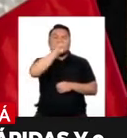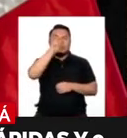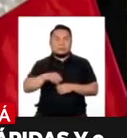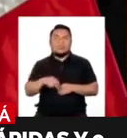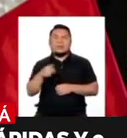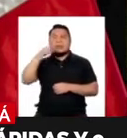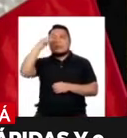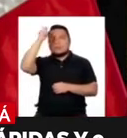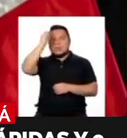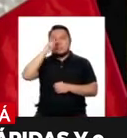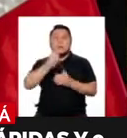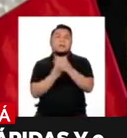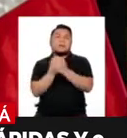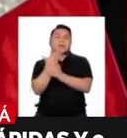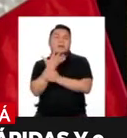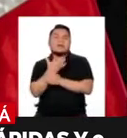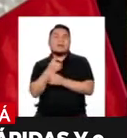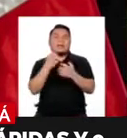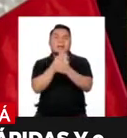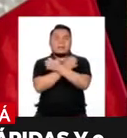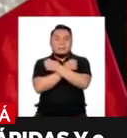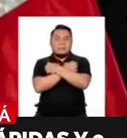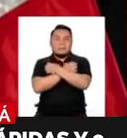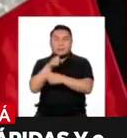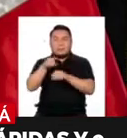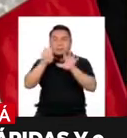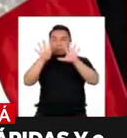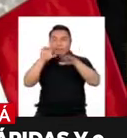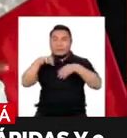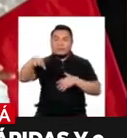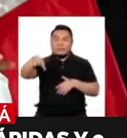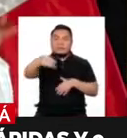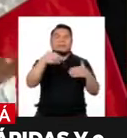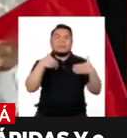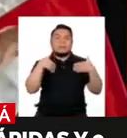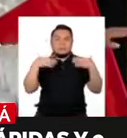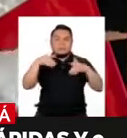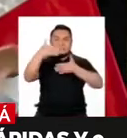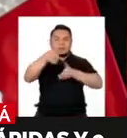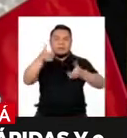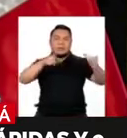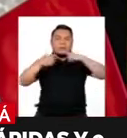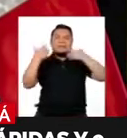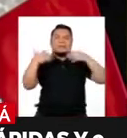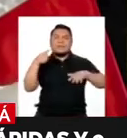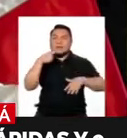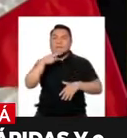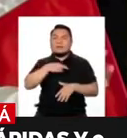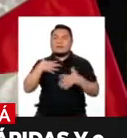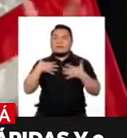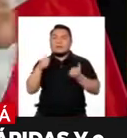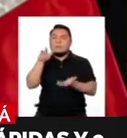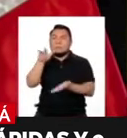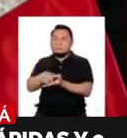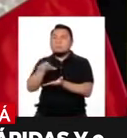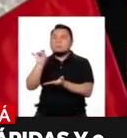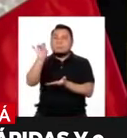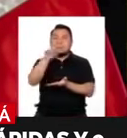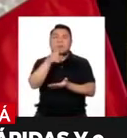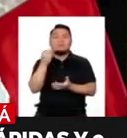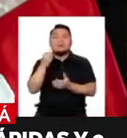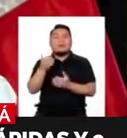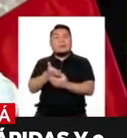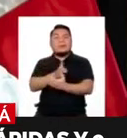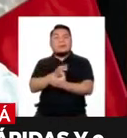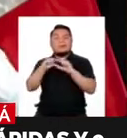Martín, Tumbes, Arequipa y Lambayeque. Estas 9 regiones tienen laboratorios autorizados por el Ministerio de Salud, porque tienen que ir los